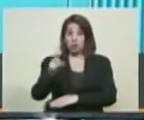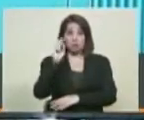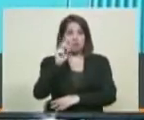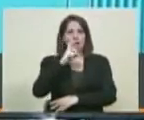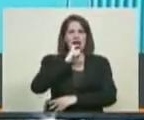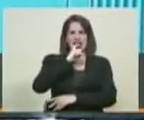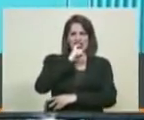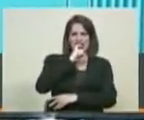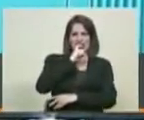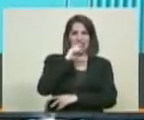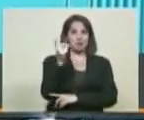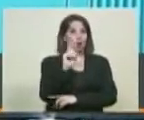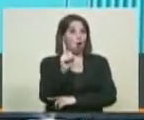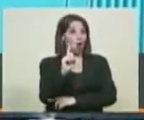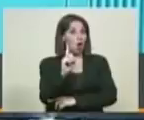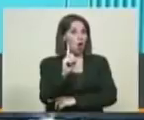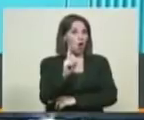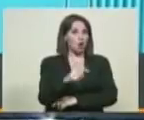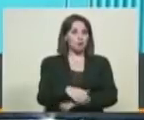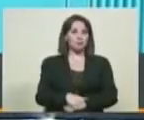celosos.